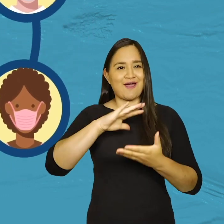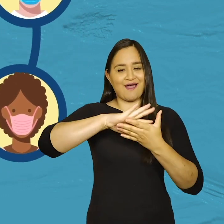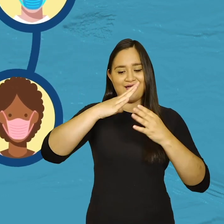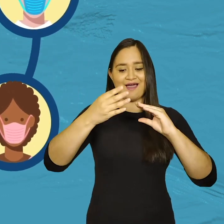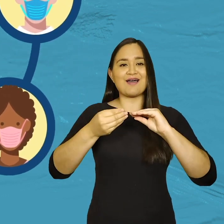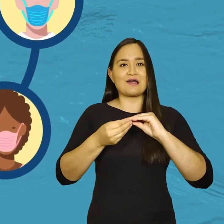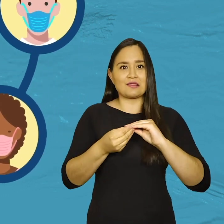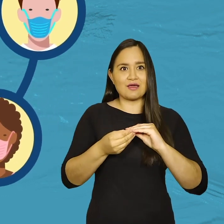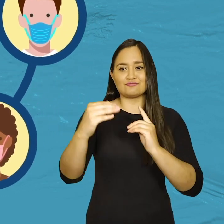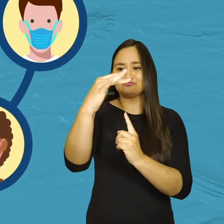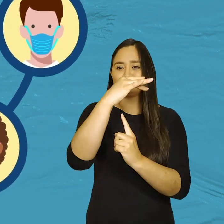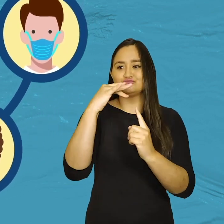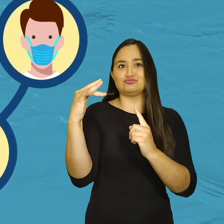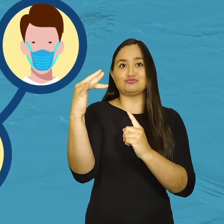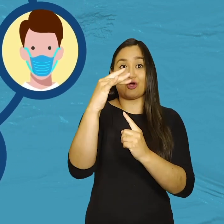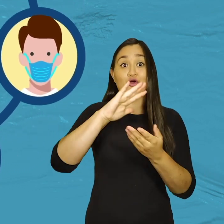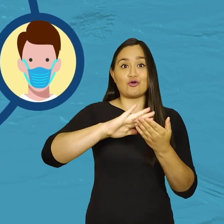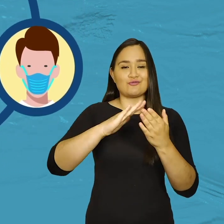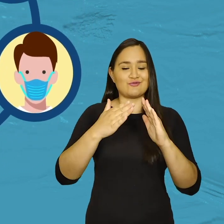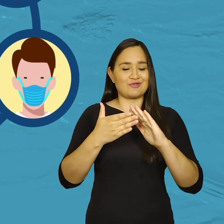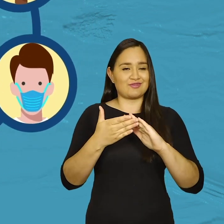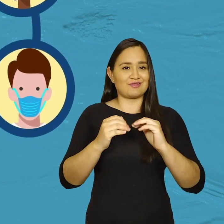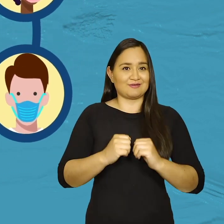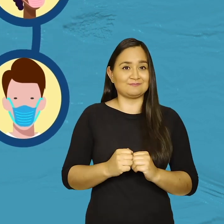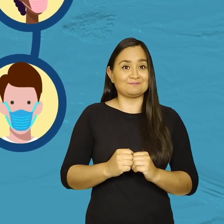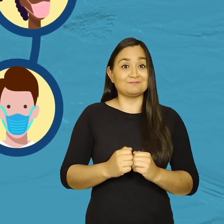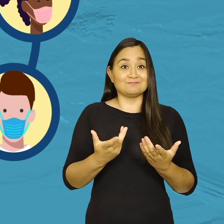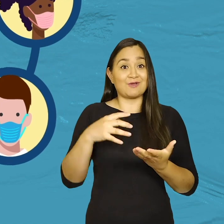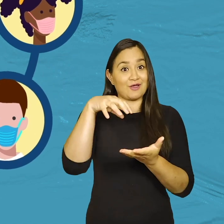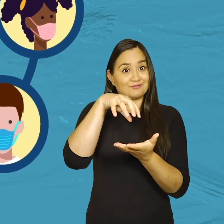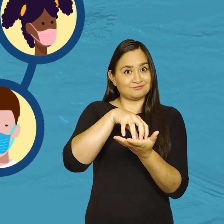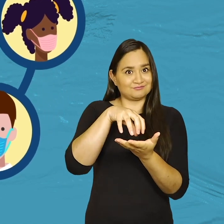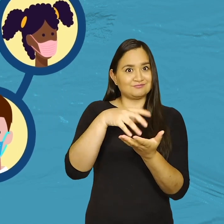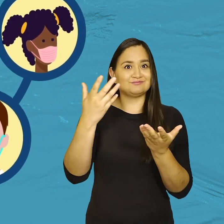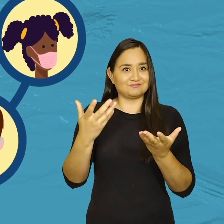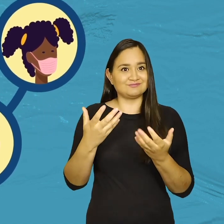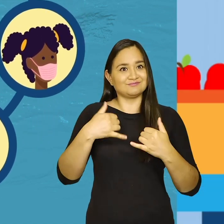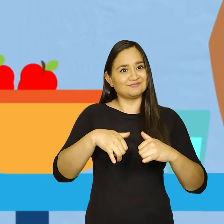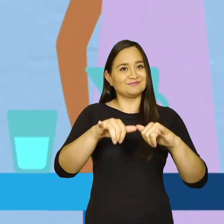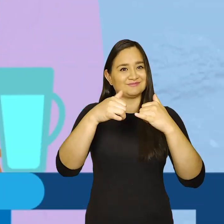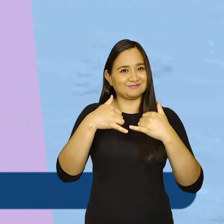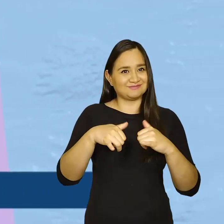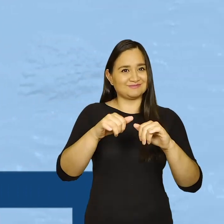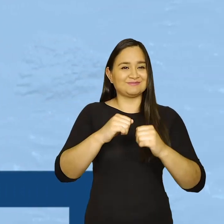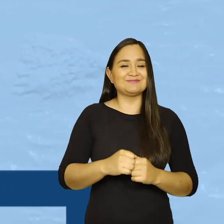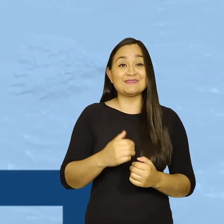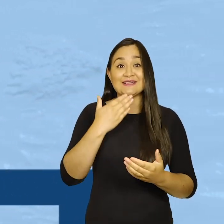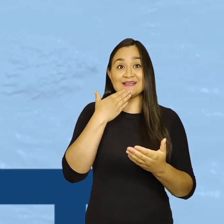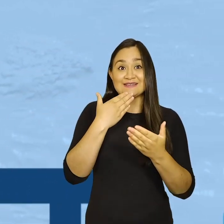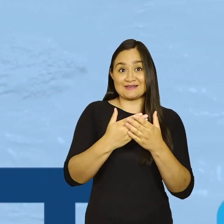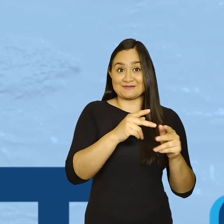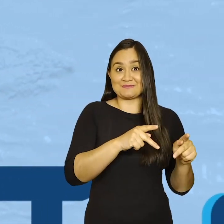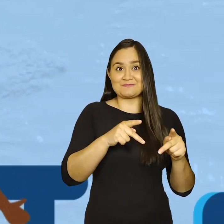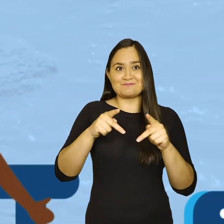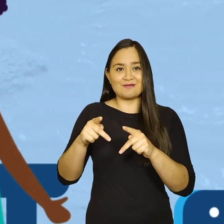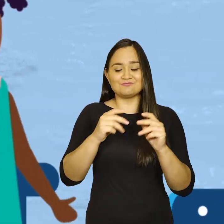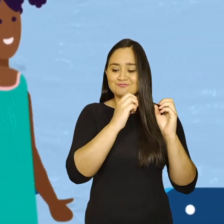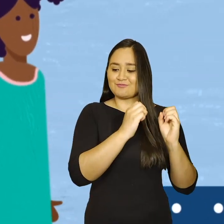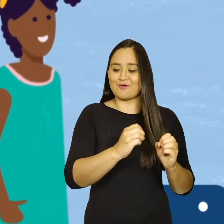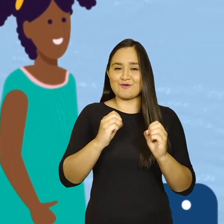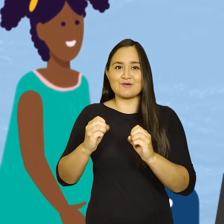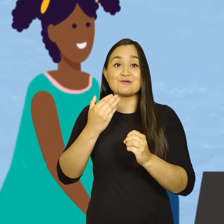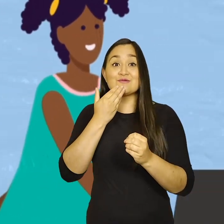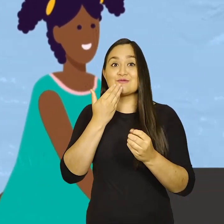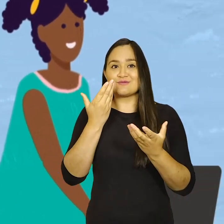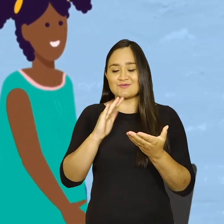que mejor se adapte a las realidades locales y así nadie se quede fuera del sistema educativo. Gracias al plan,